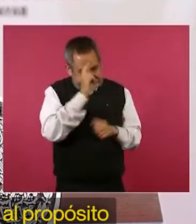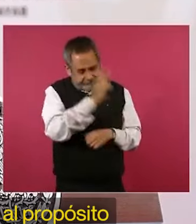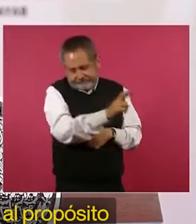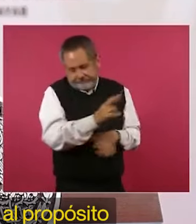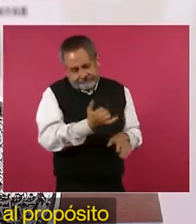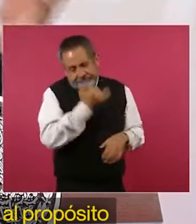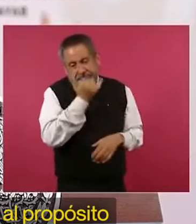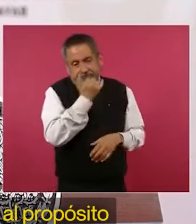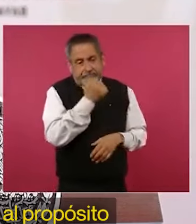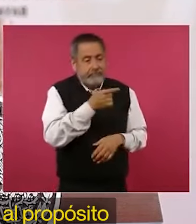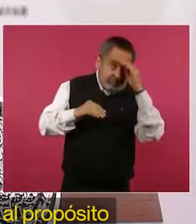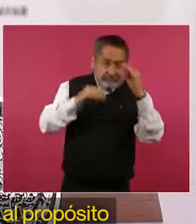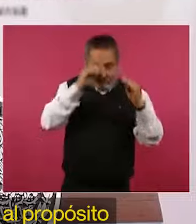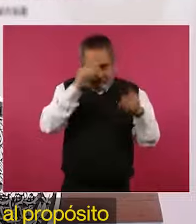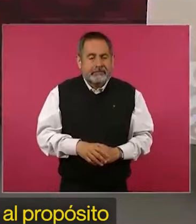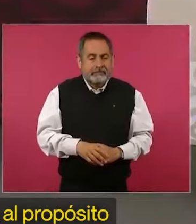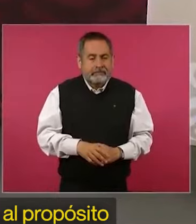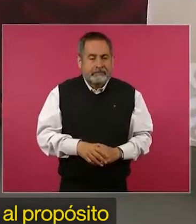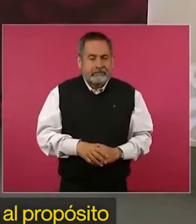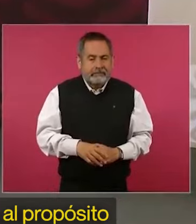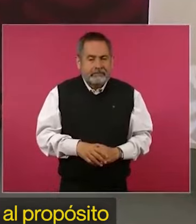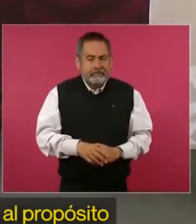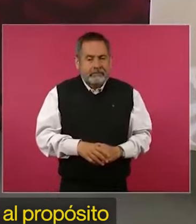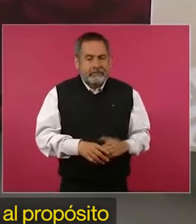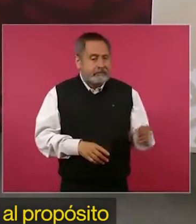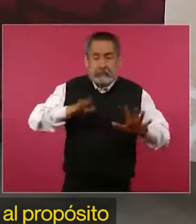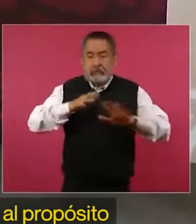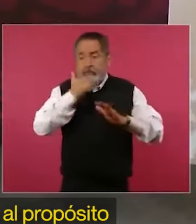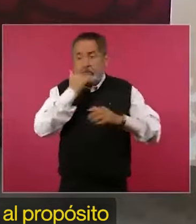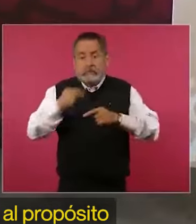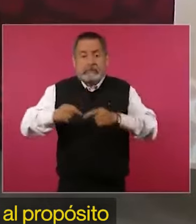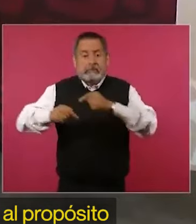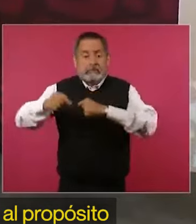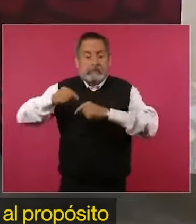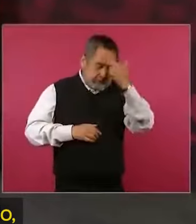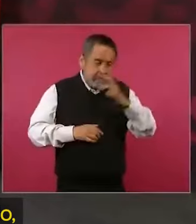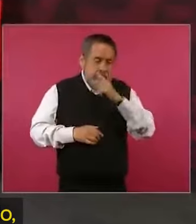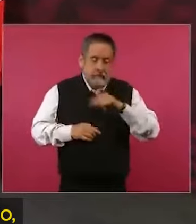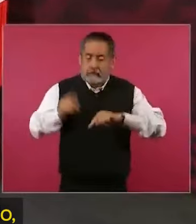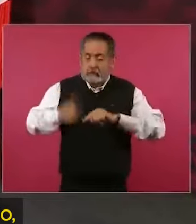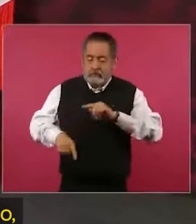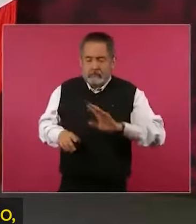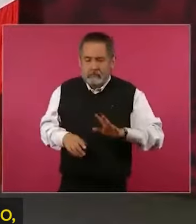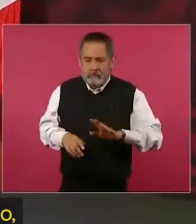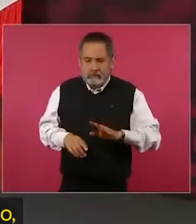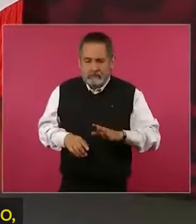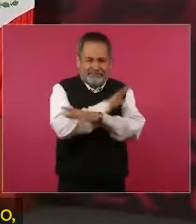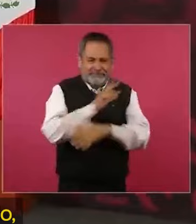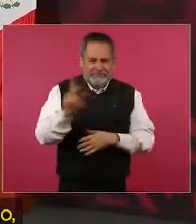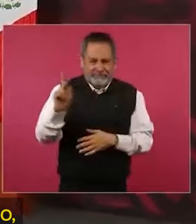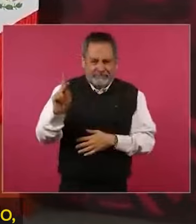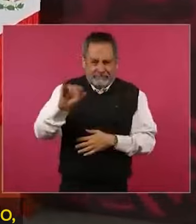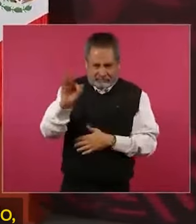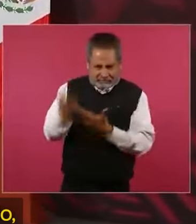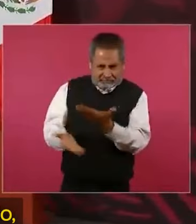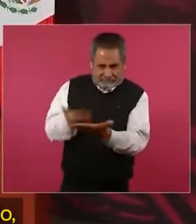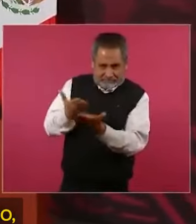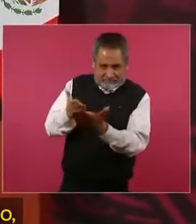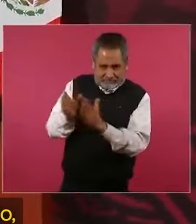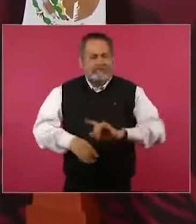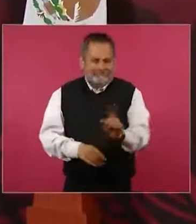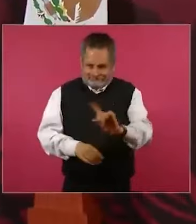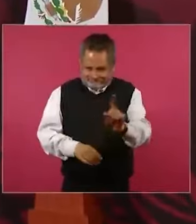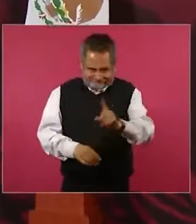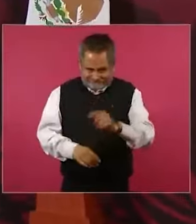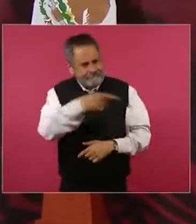respetuosa, quienes están pensando que vamos a dar marcha atrás al propósito de reformar el Poder Judicial, que está